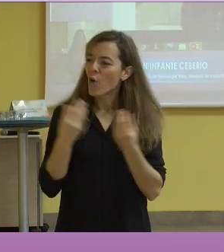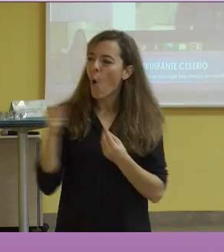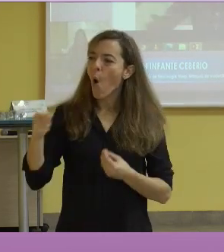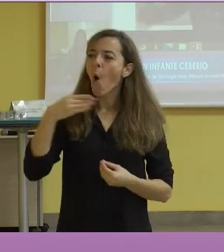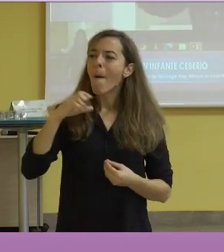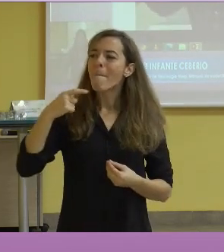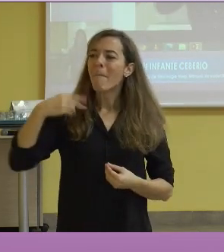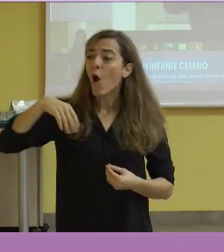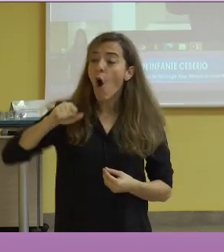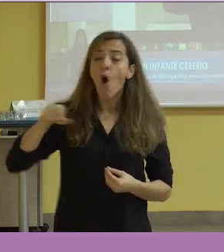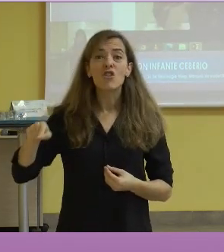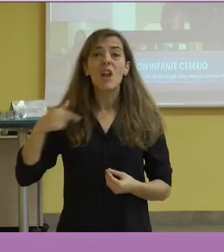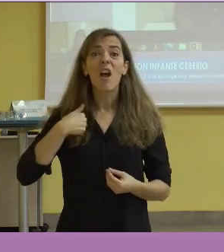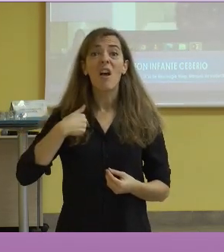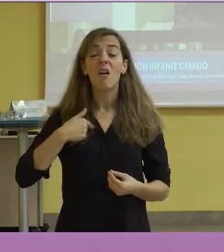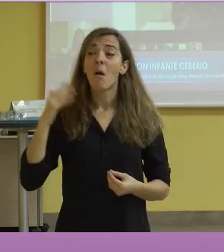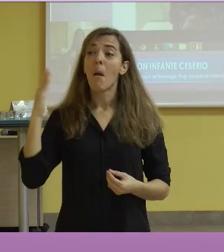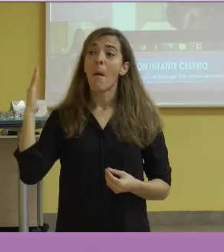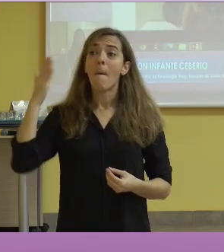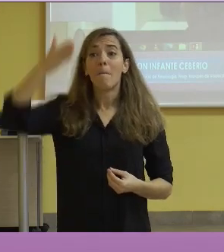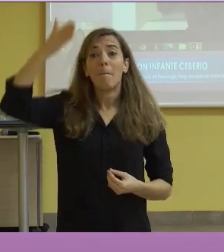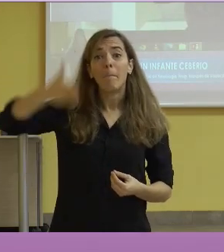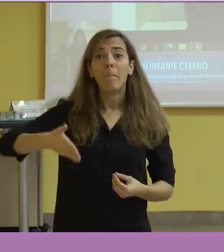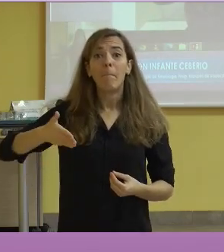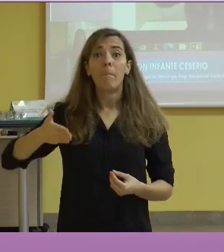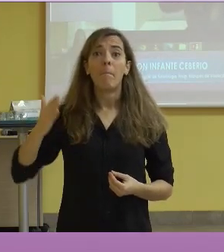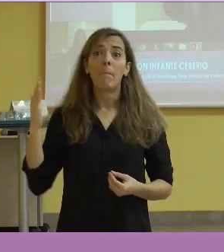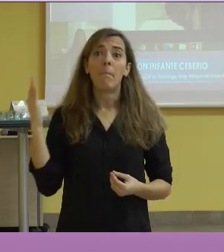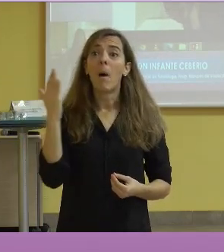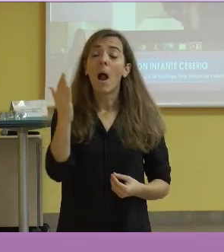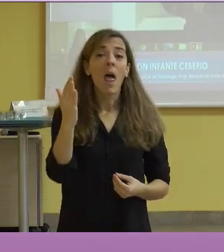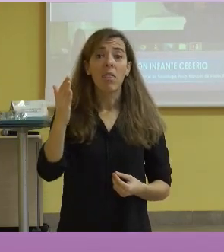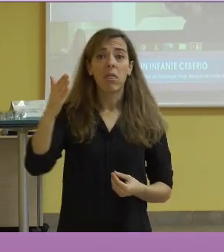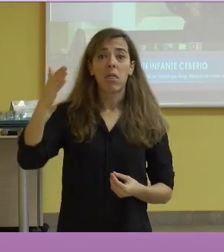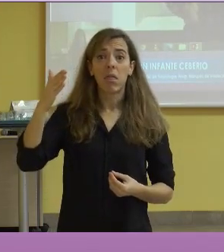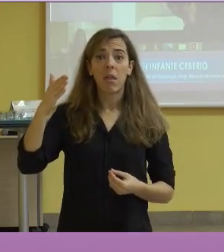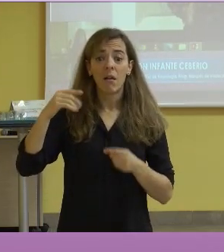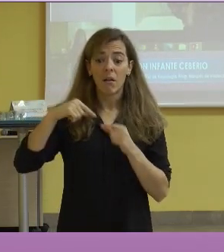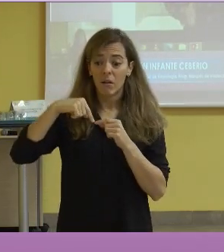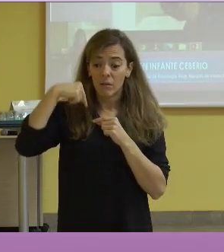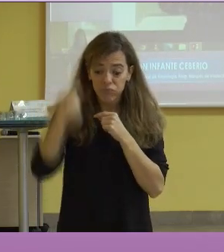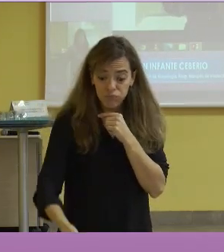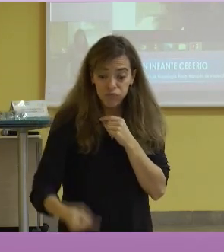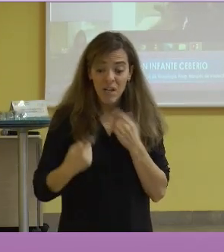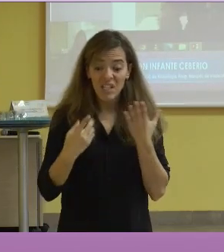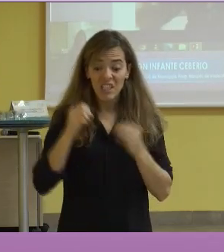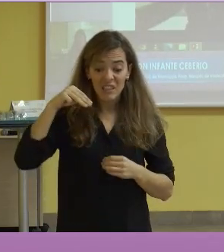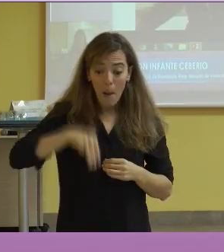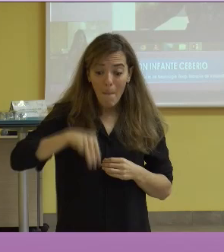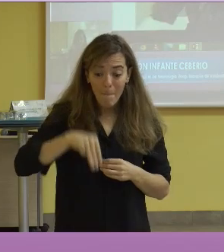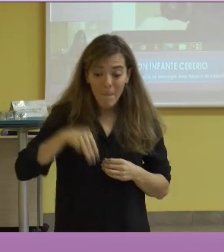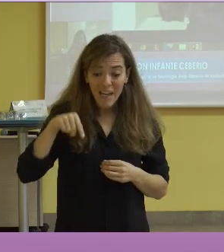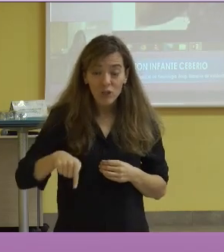Que pasaba por una pared que por lo había 60 metros de caída libre y por otro lado estaba el